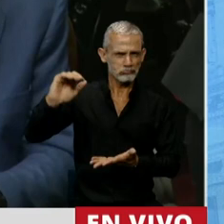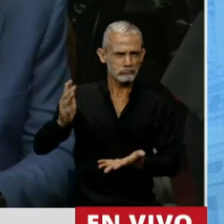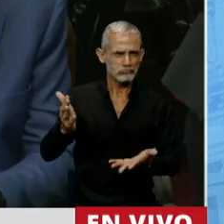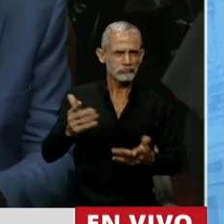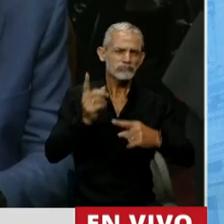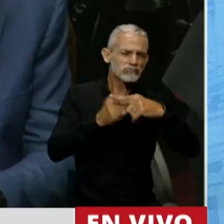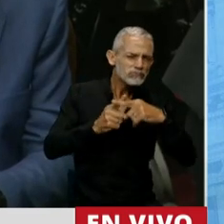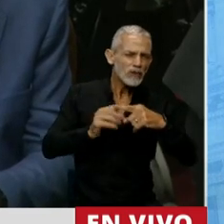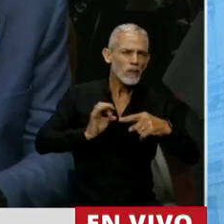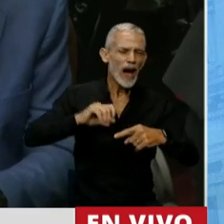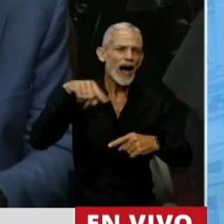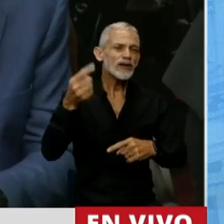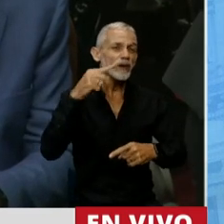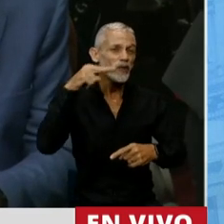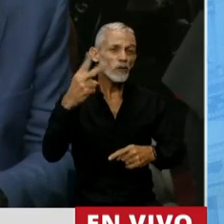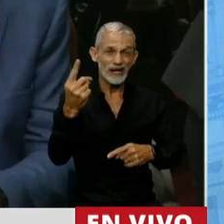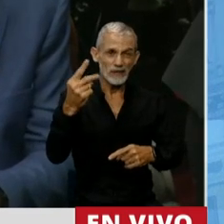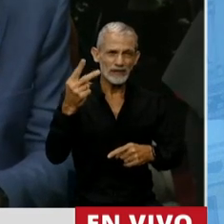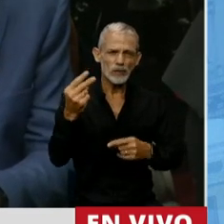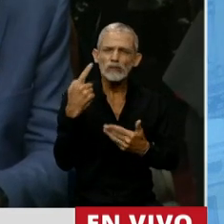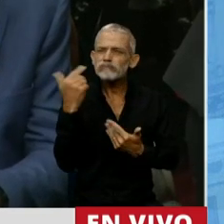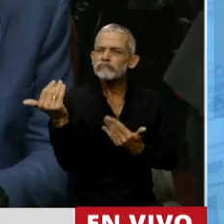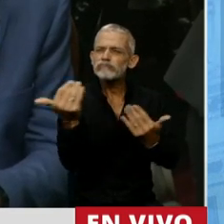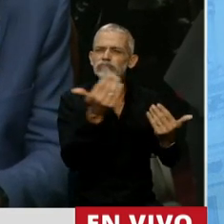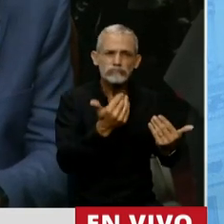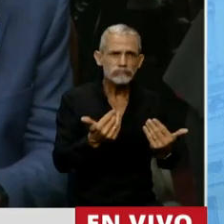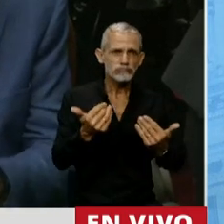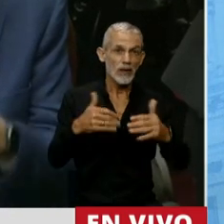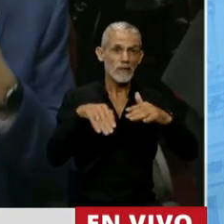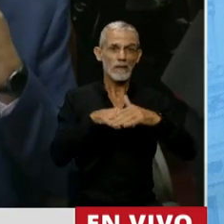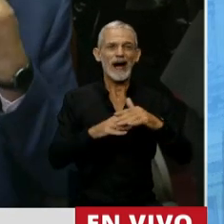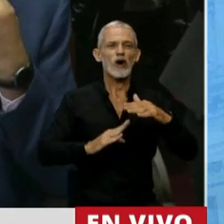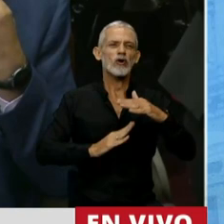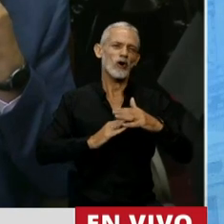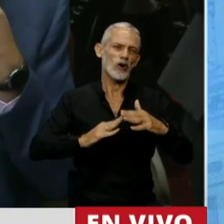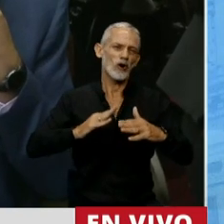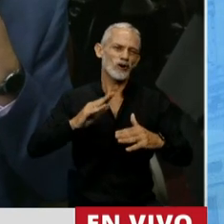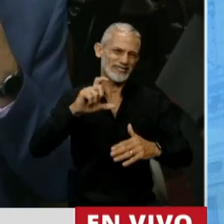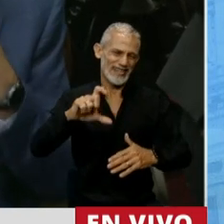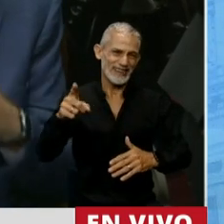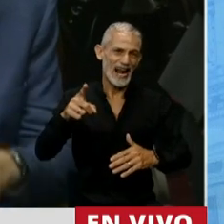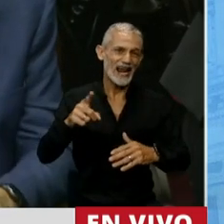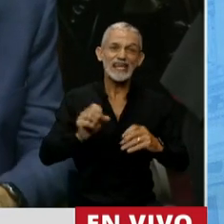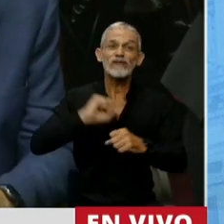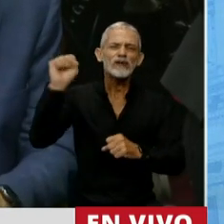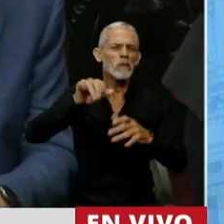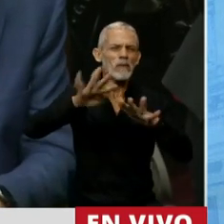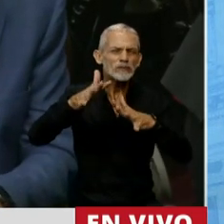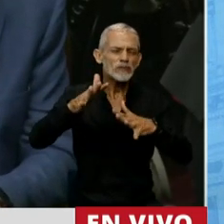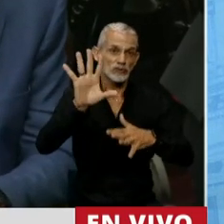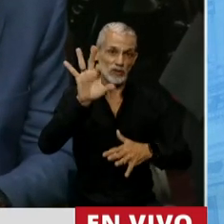para el 2021 a partir del relevamiento de expectativas de mercado del Banco Central que la inflación va a ser del